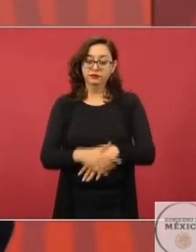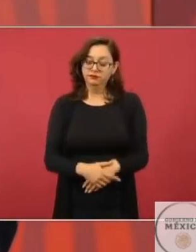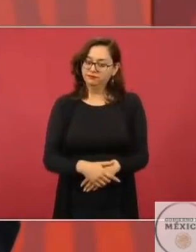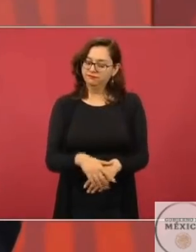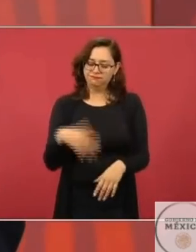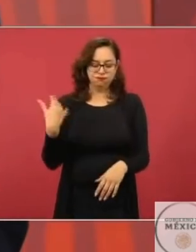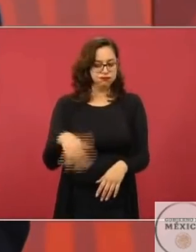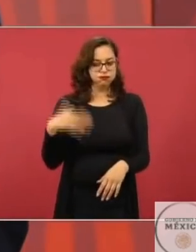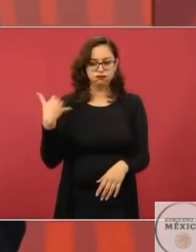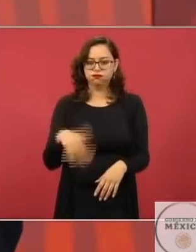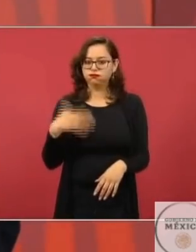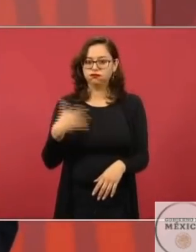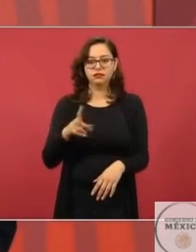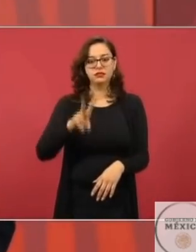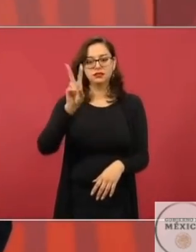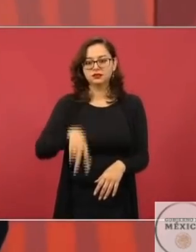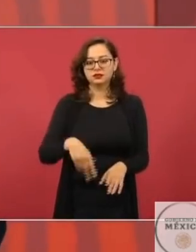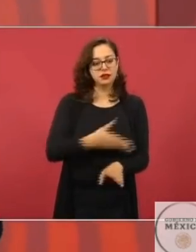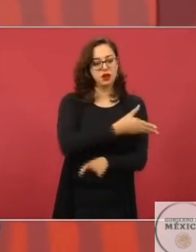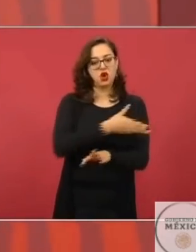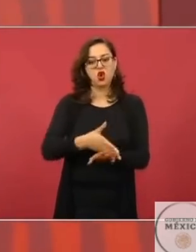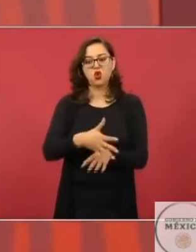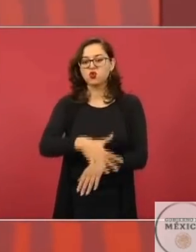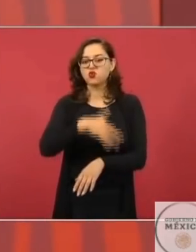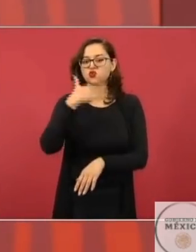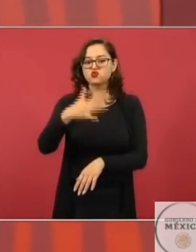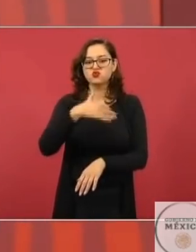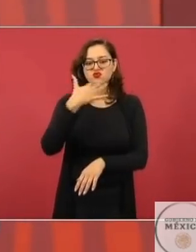hizo mucho daño la corrupción y la impunidad.